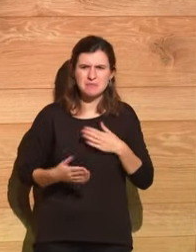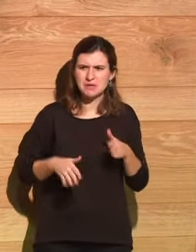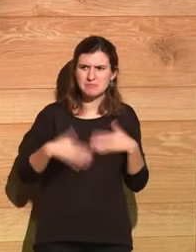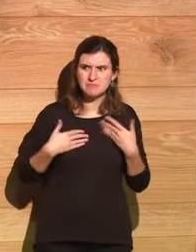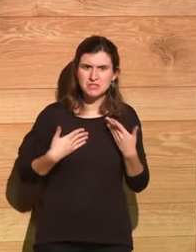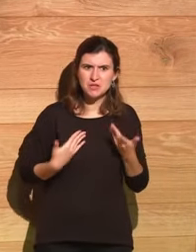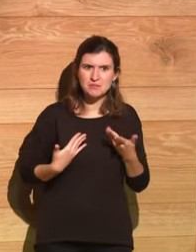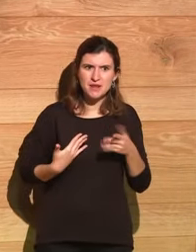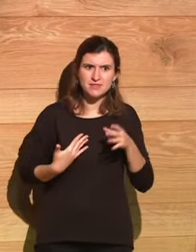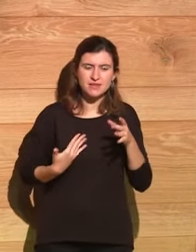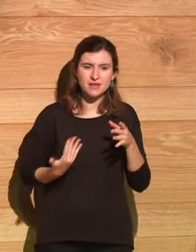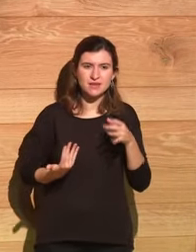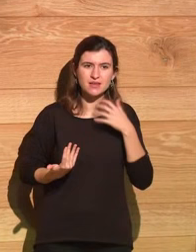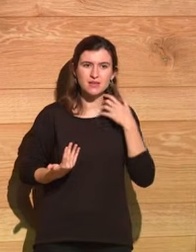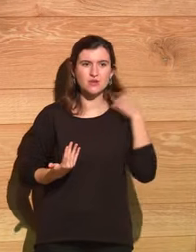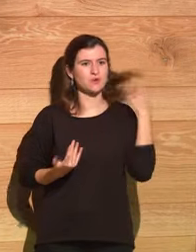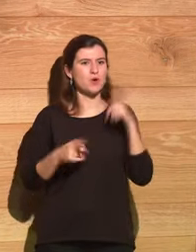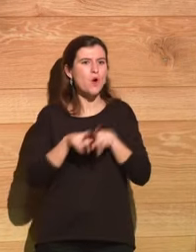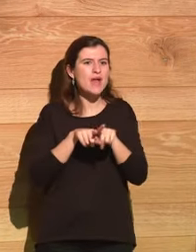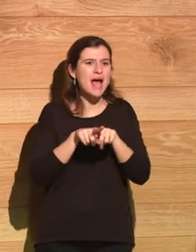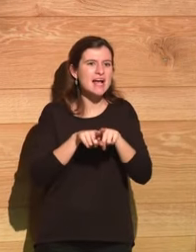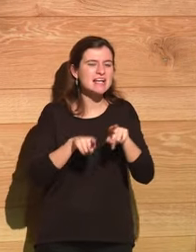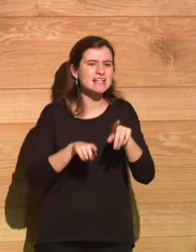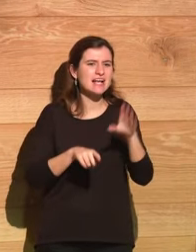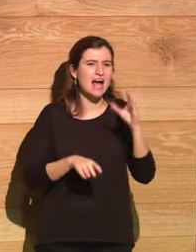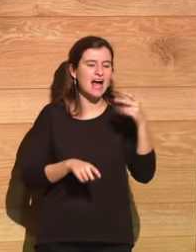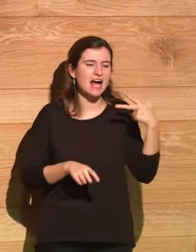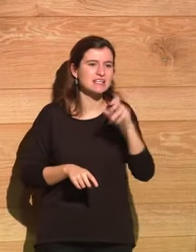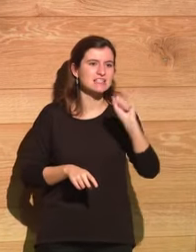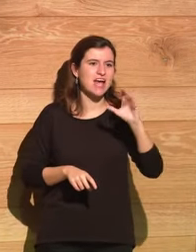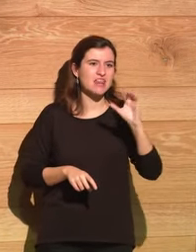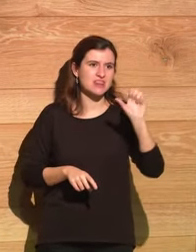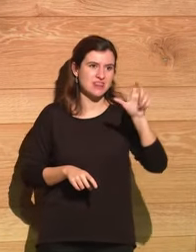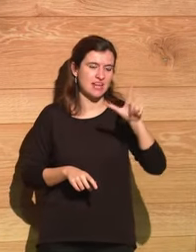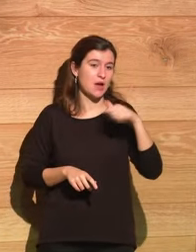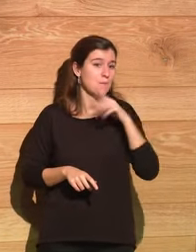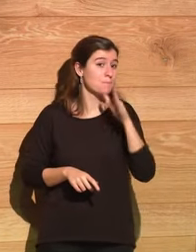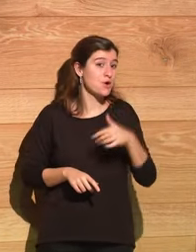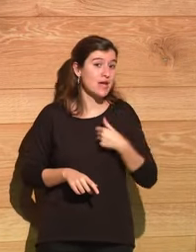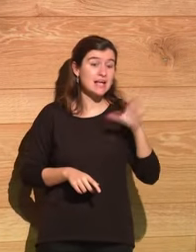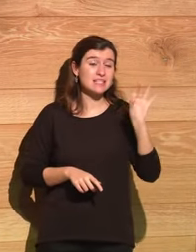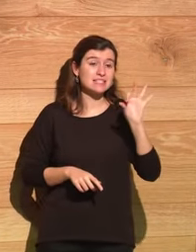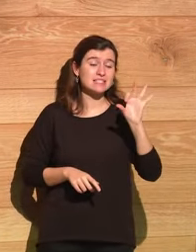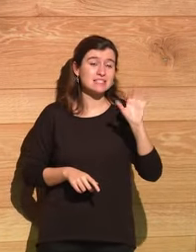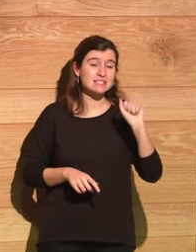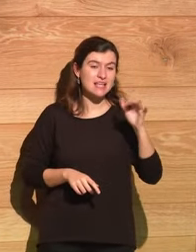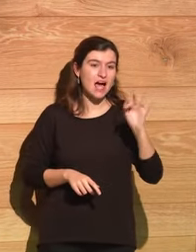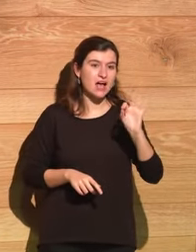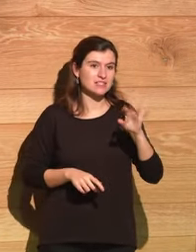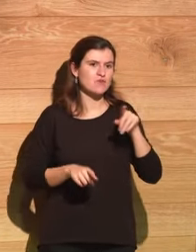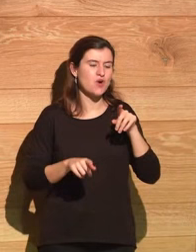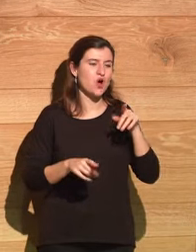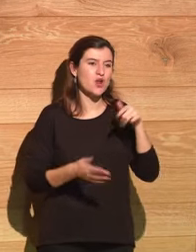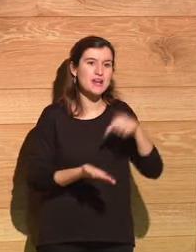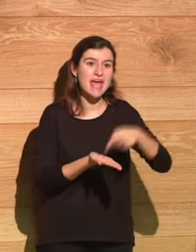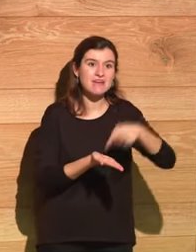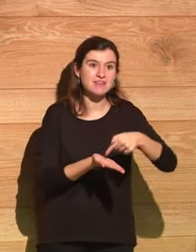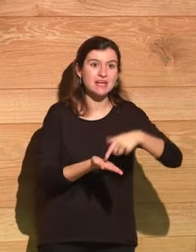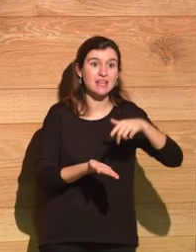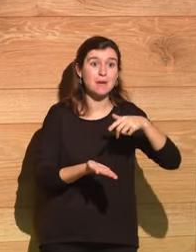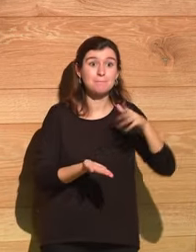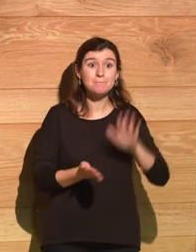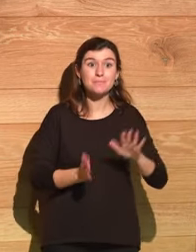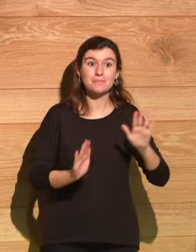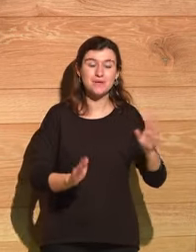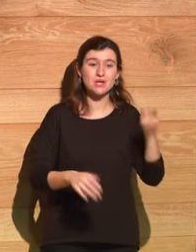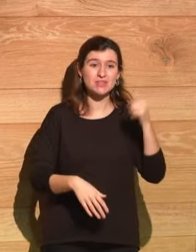pequeña crítica a Chazel, que Safo, a pesar de ser reivindicada, me da la sensación de que es leída de manera un poco